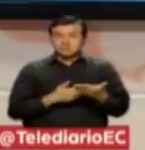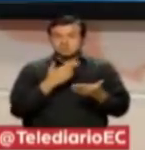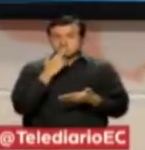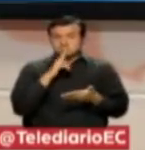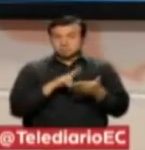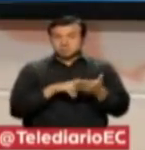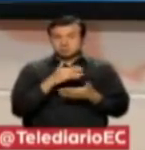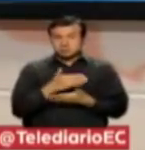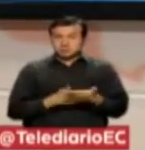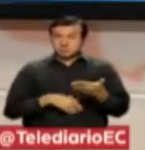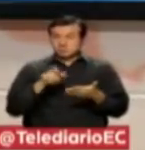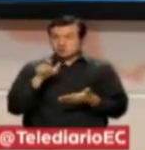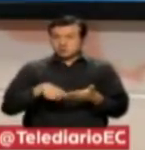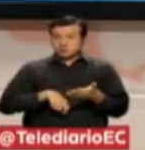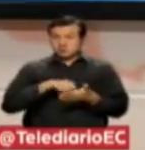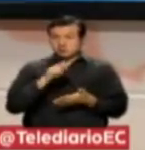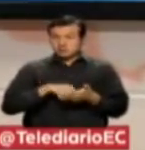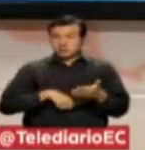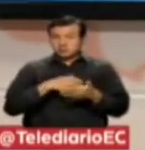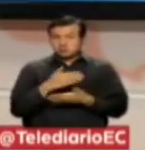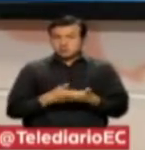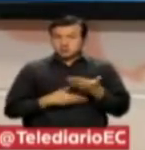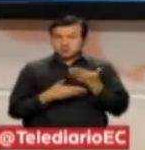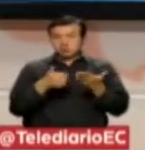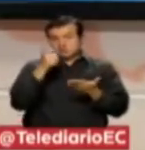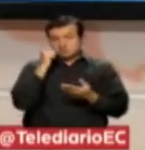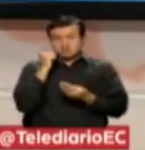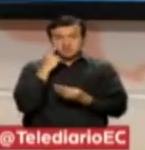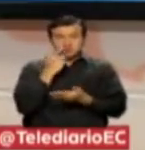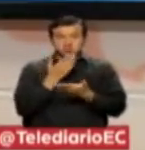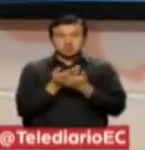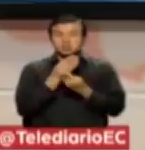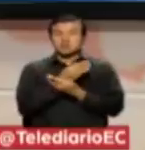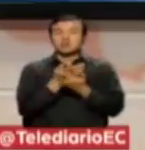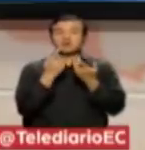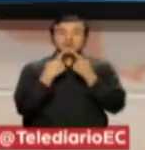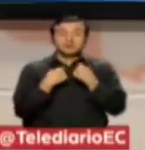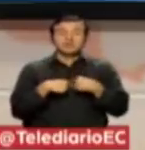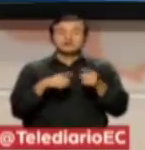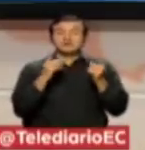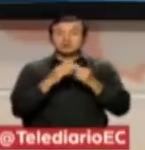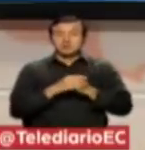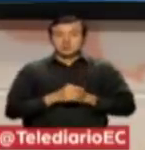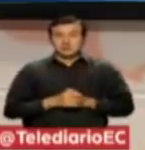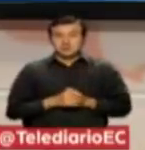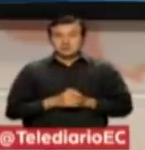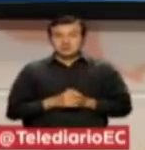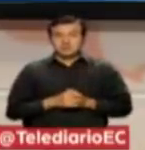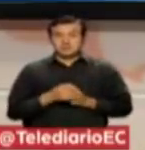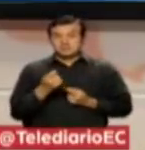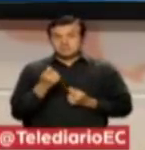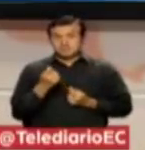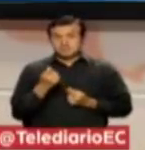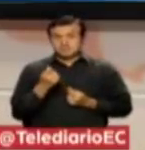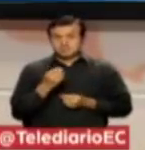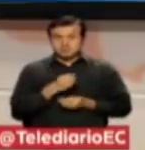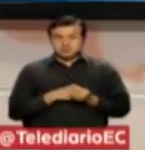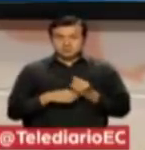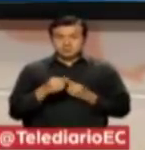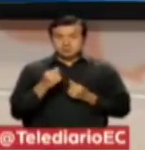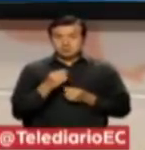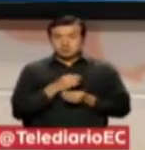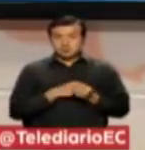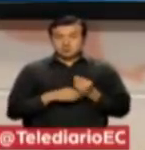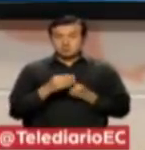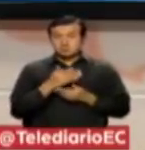carta firmada por la persona, es lo que nosotros mostramos el día de ayer. Y en esa carta dice nada más y nada menos que el dinero que están devolviendo